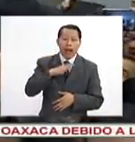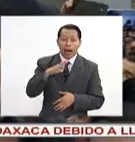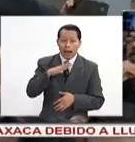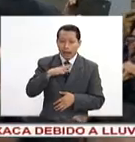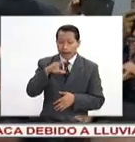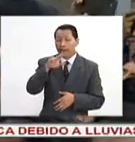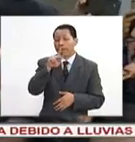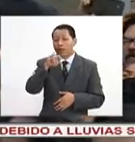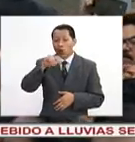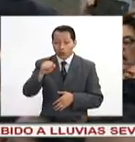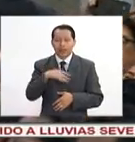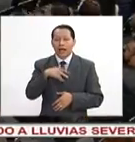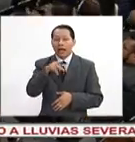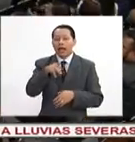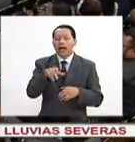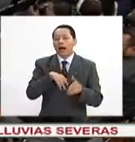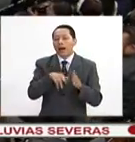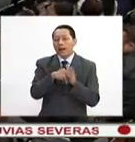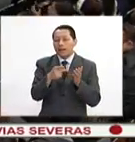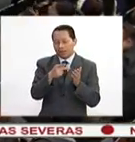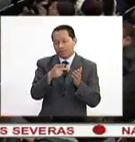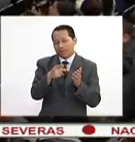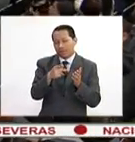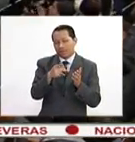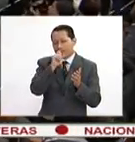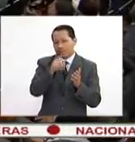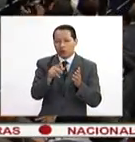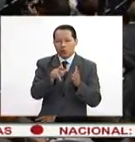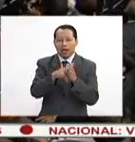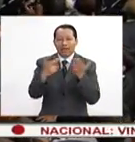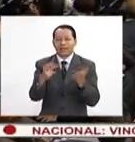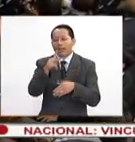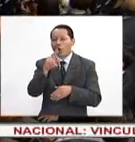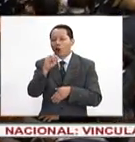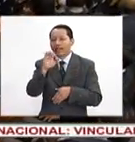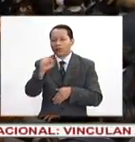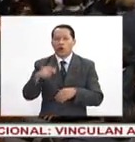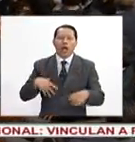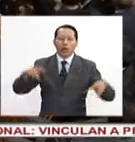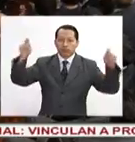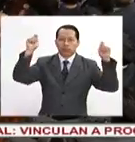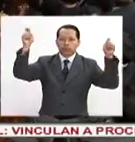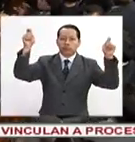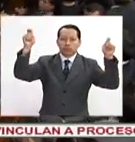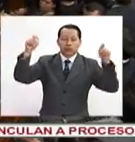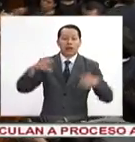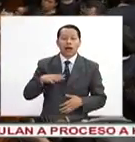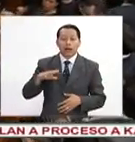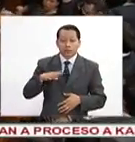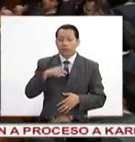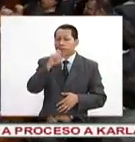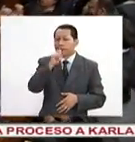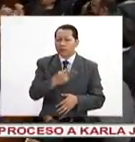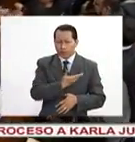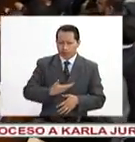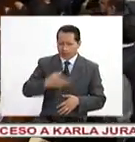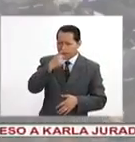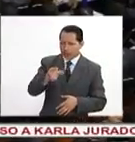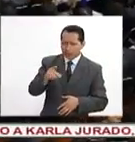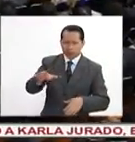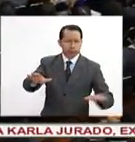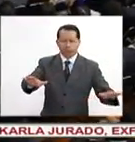Pinos, el reportero Álvaro Delgado de la revista Proceso levantó una manta. El mismo presidente intervino para que se le dejara